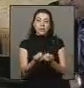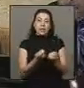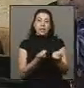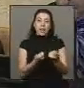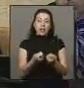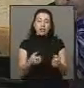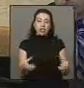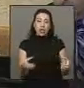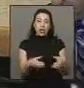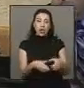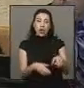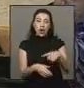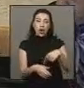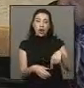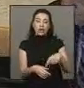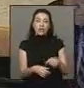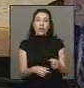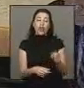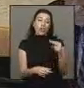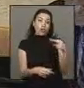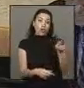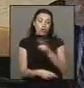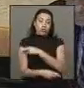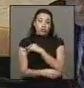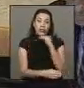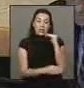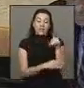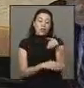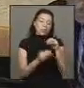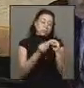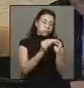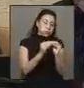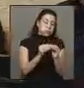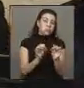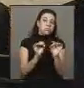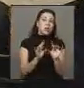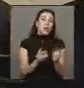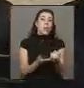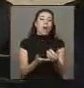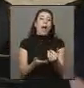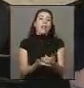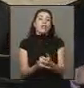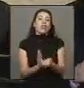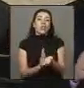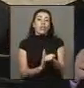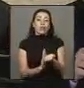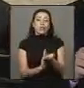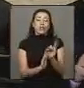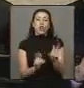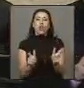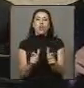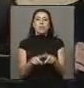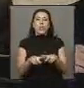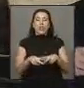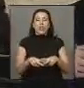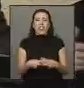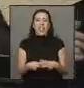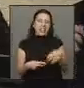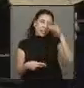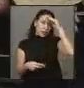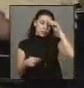negociación colectiva con sus respectivos empleadores los que definan el reajuste y no una comisión